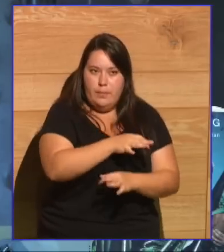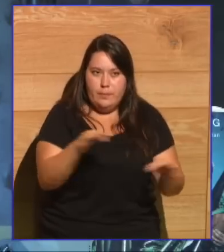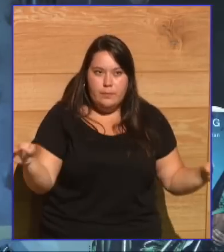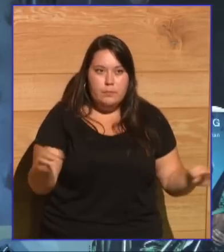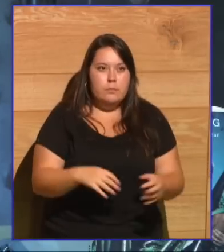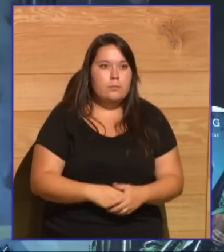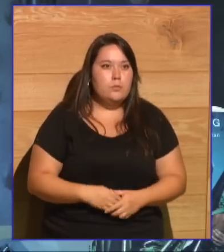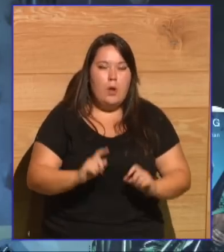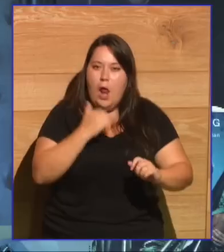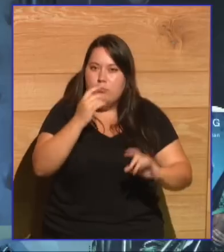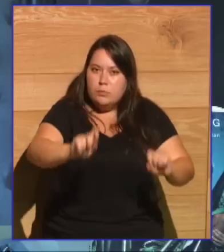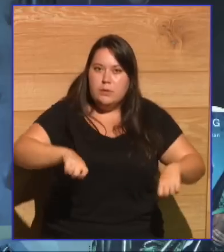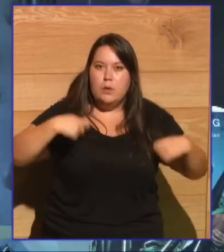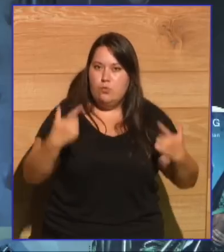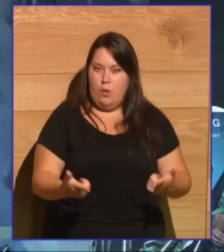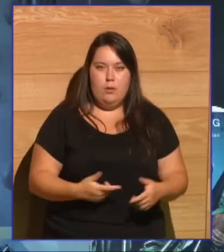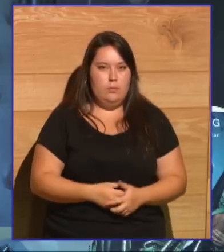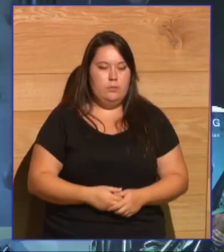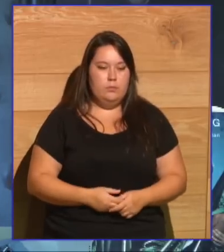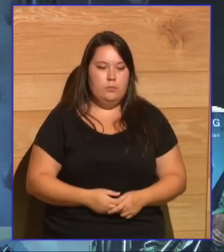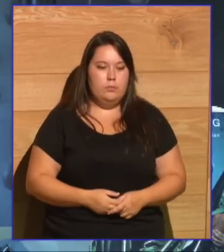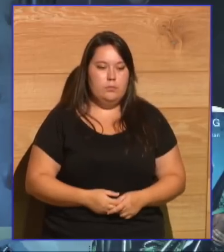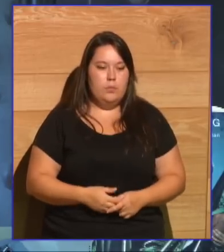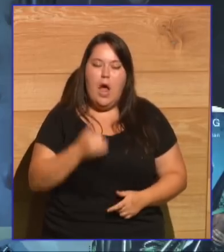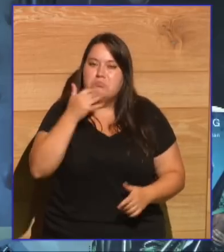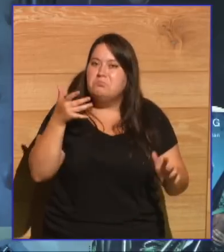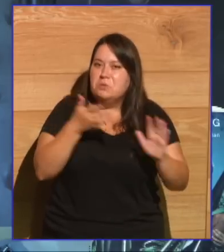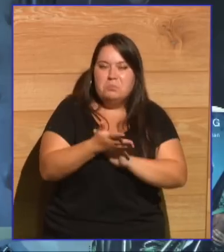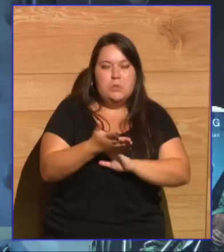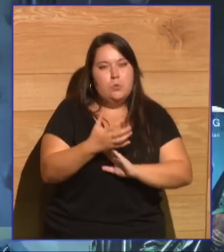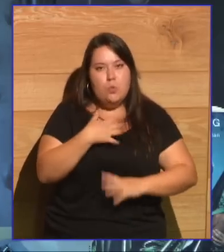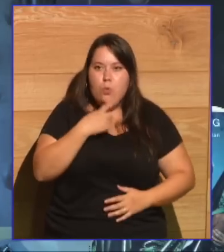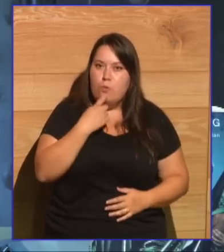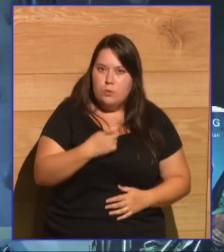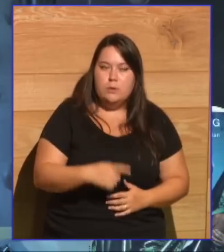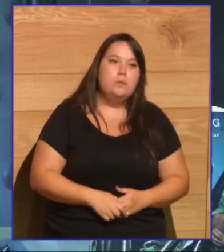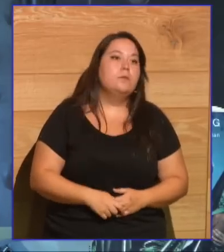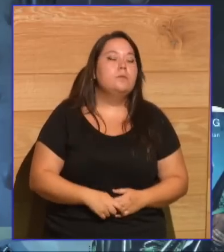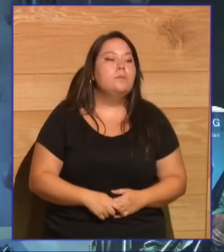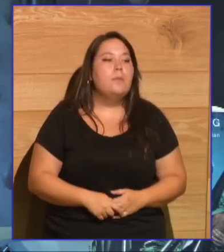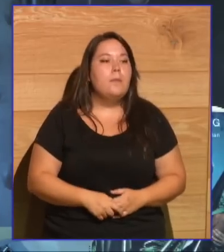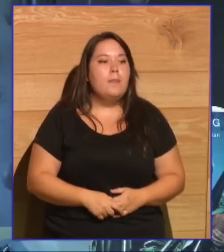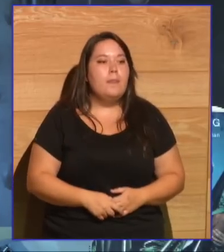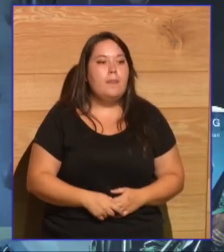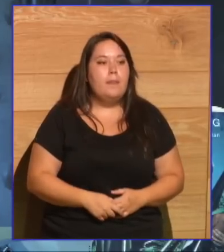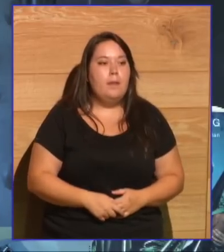rodaje con una naturalidad inexplicable en ese sentido como narrador lo hemos dicho muchas veces aquí pero como narrador el extraterrestres a